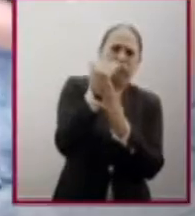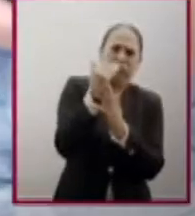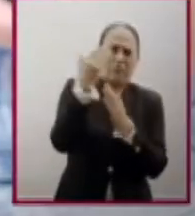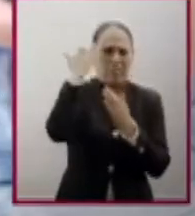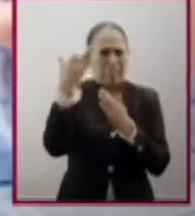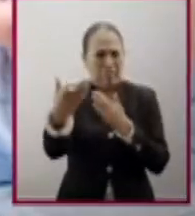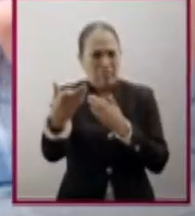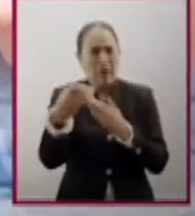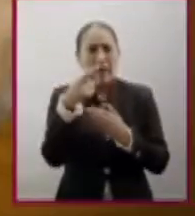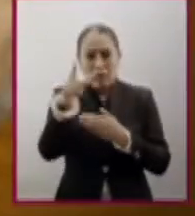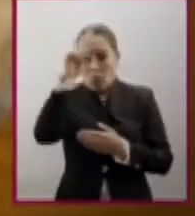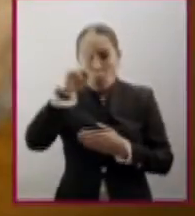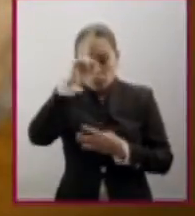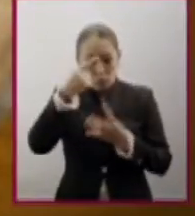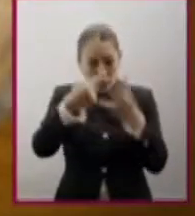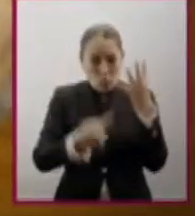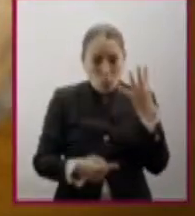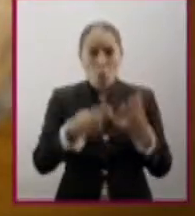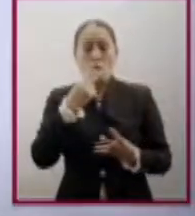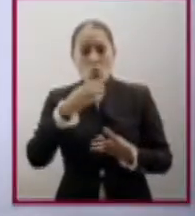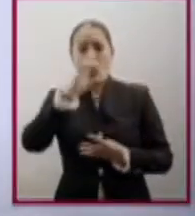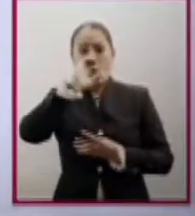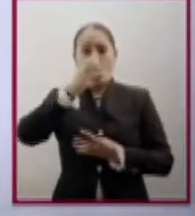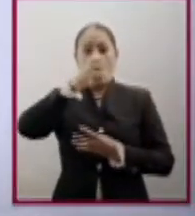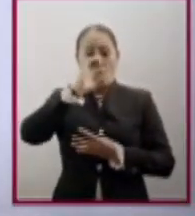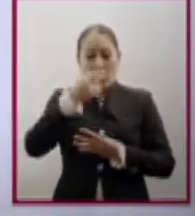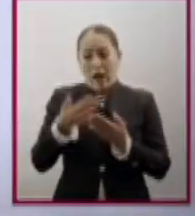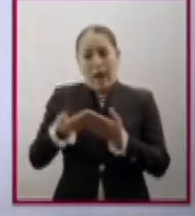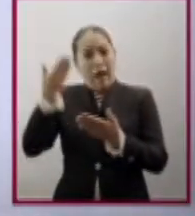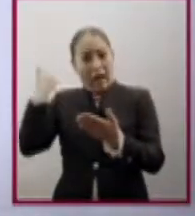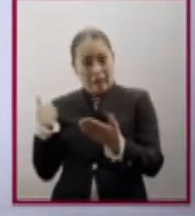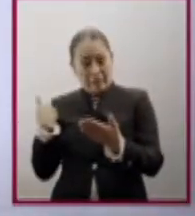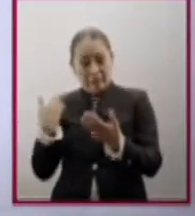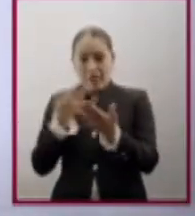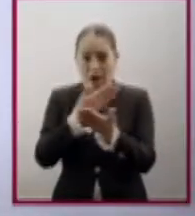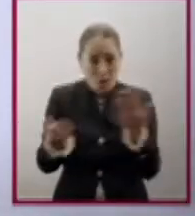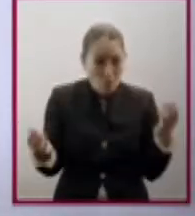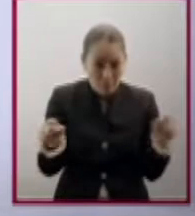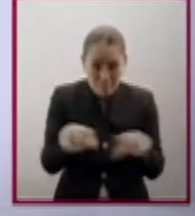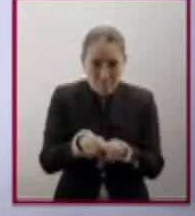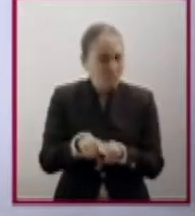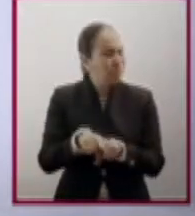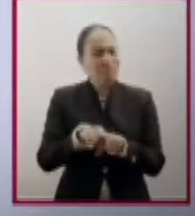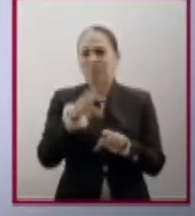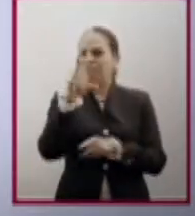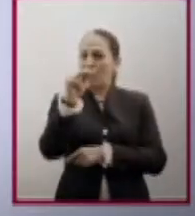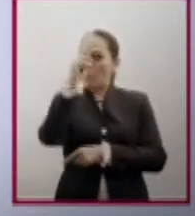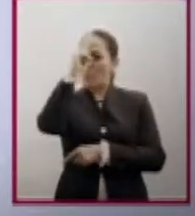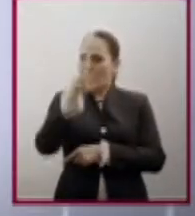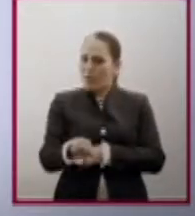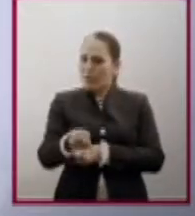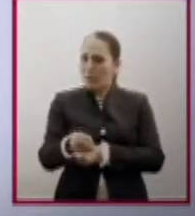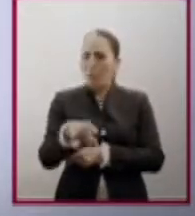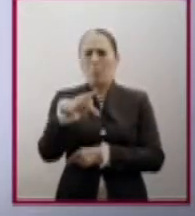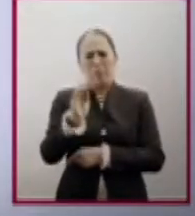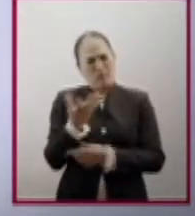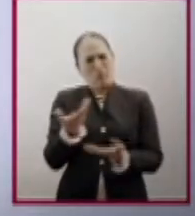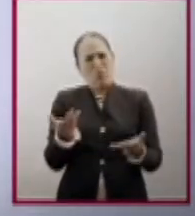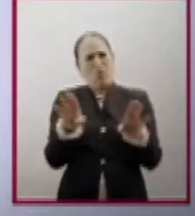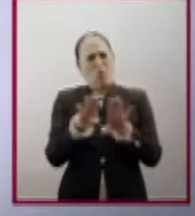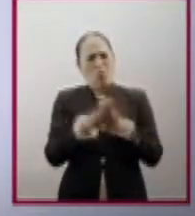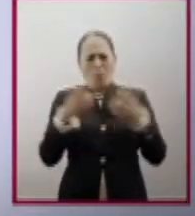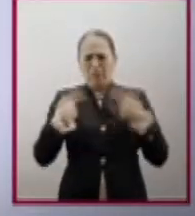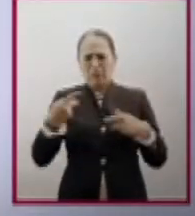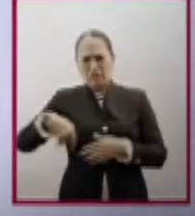consumo nunca ha sido recomendable, ni en su fórmula original ni en la actual. Pero entonces, ¿a qué se debe la popularidad de